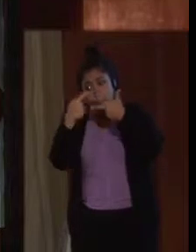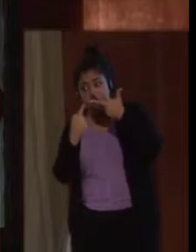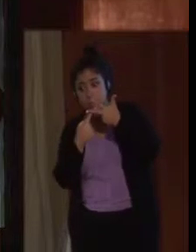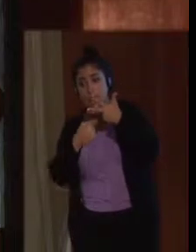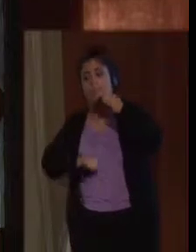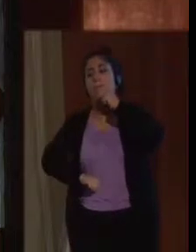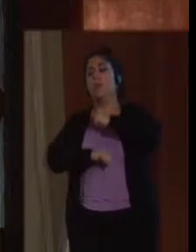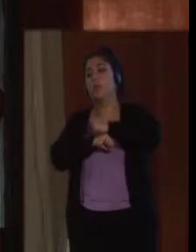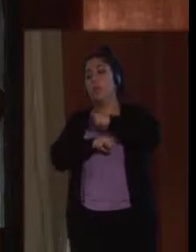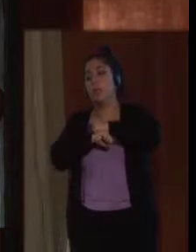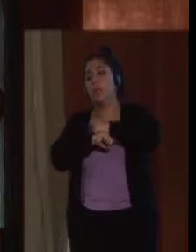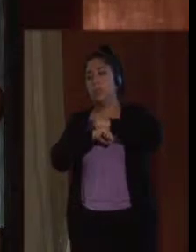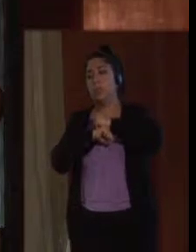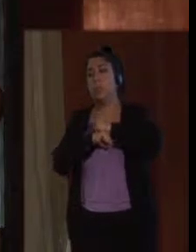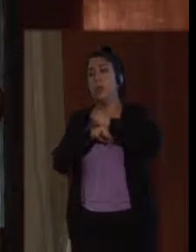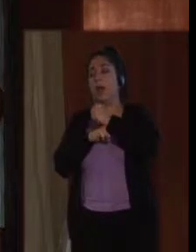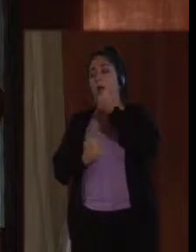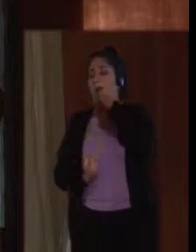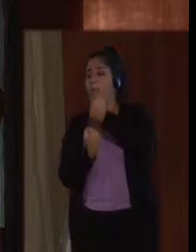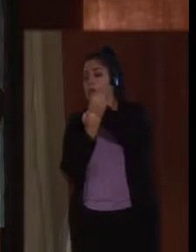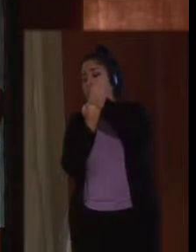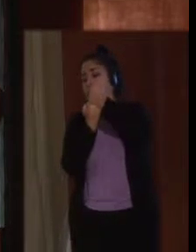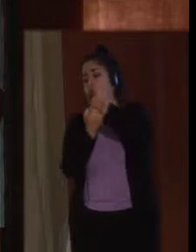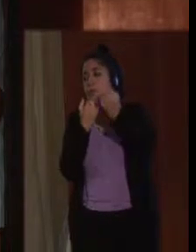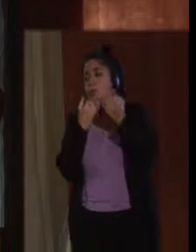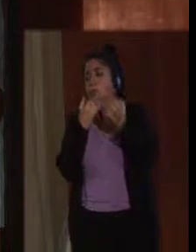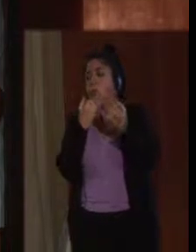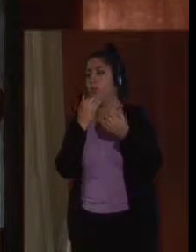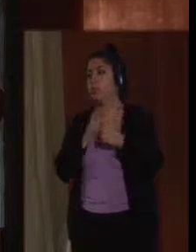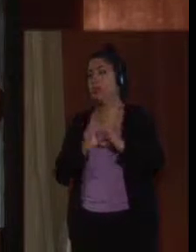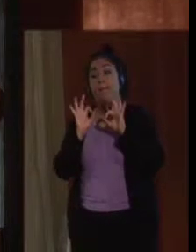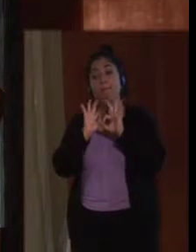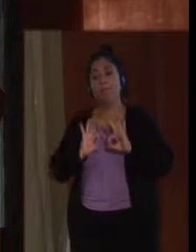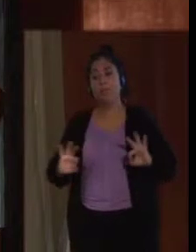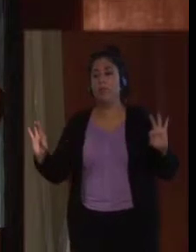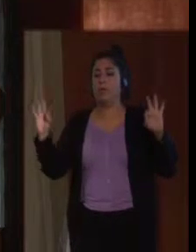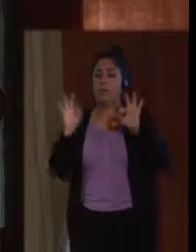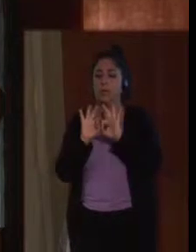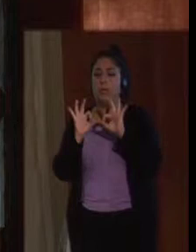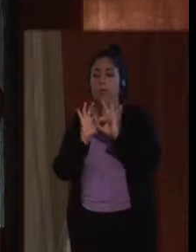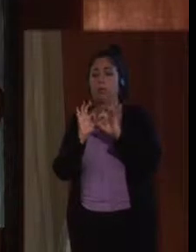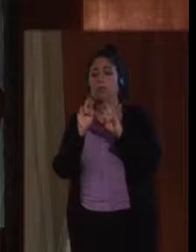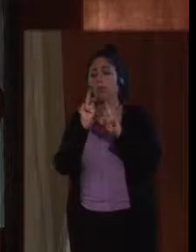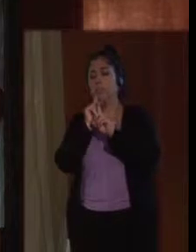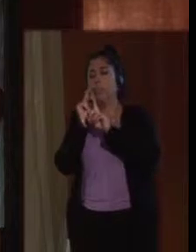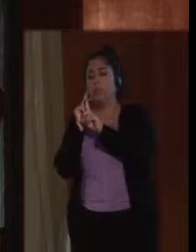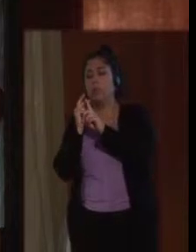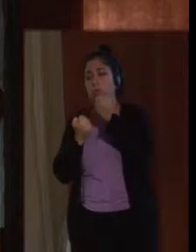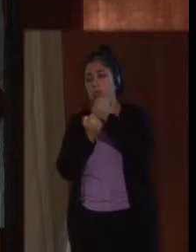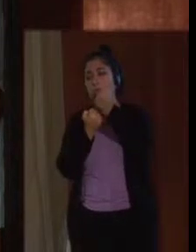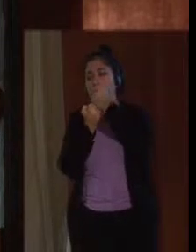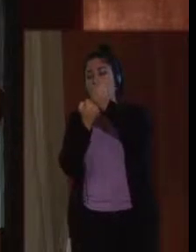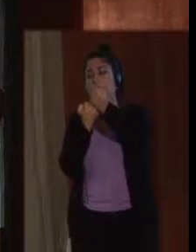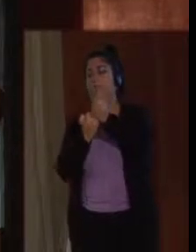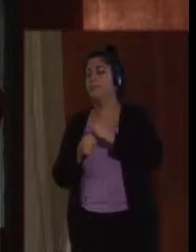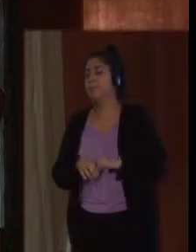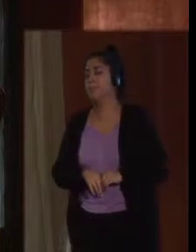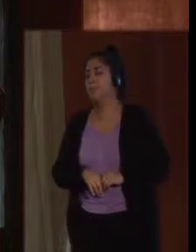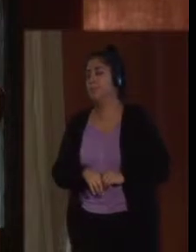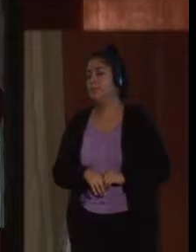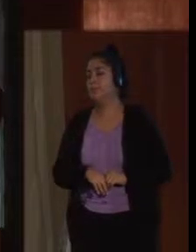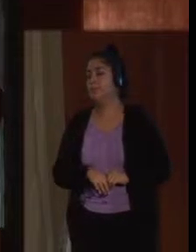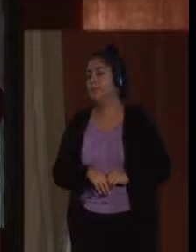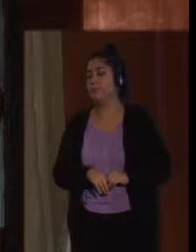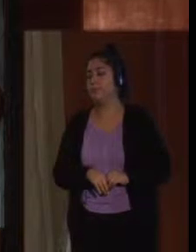territorios y sectores. O sea, para que esto se dé, se tuvieron que definir fundamentalmente, para el